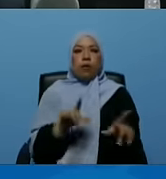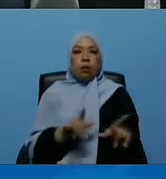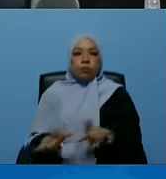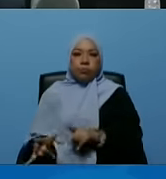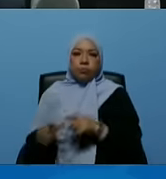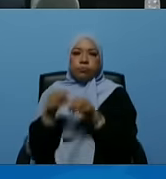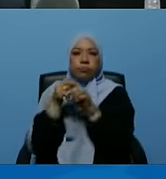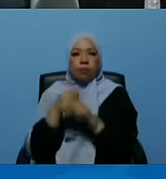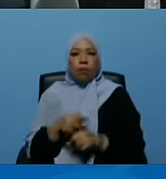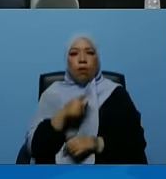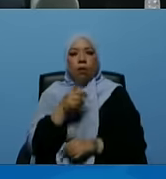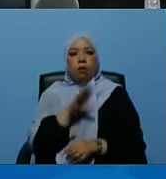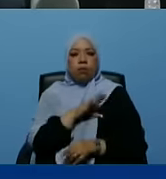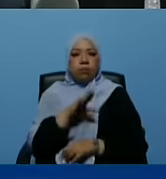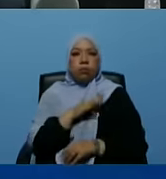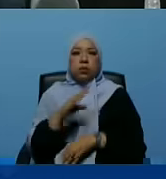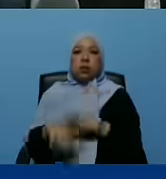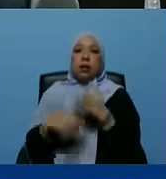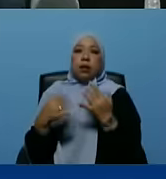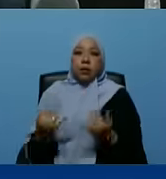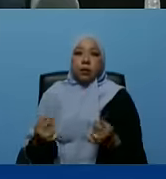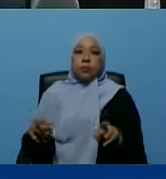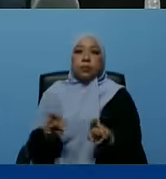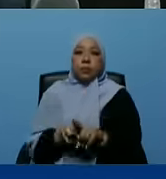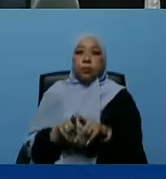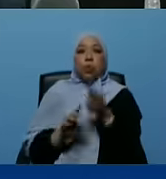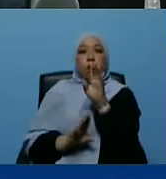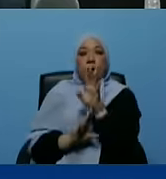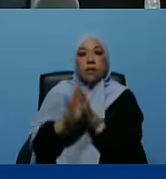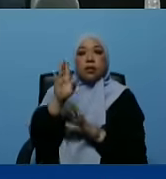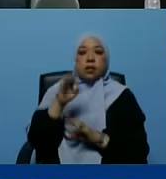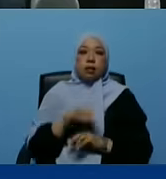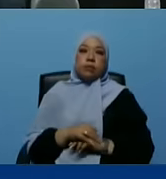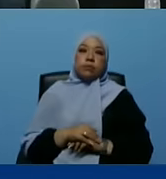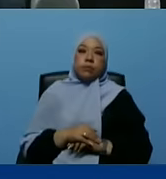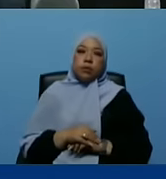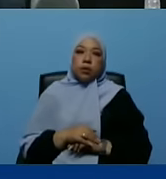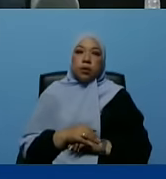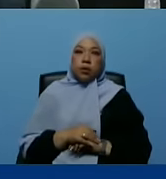ahora tú eres el propietario. Y así avanzar.